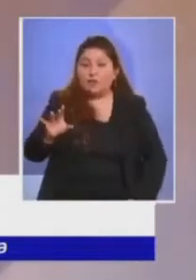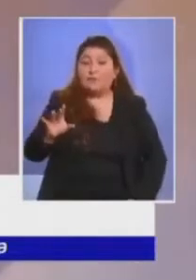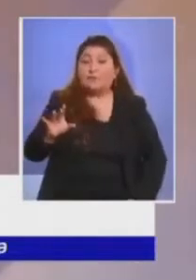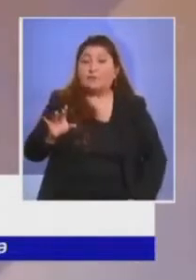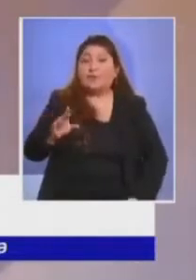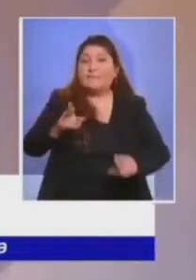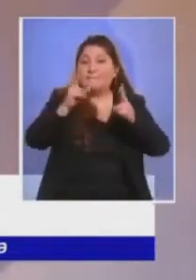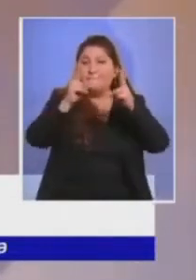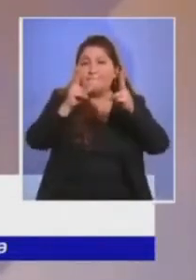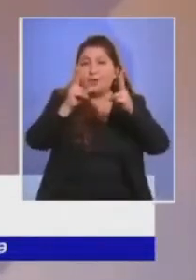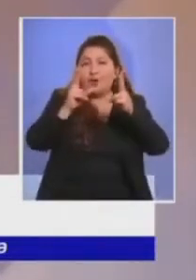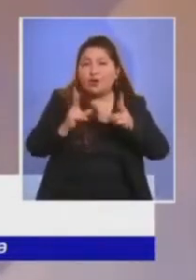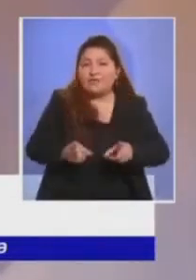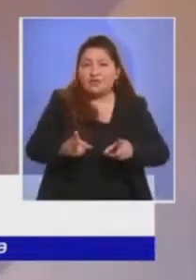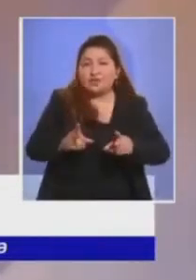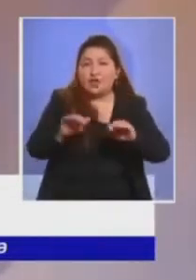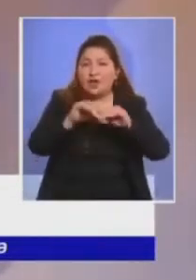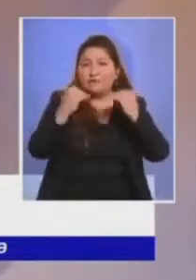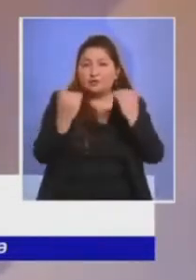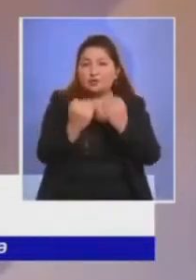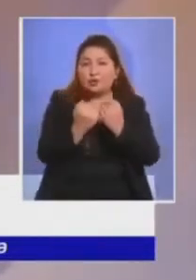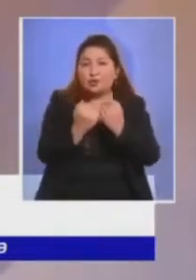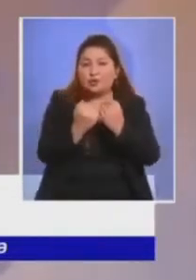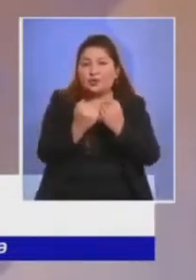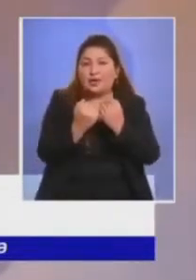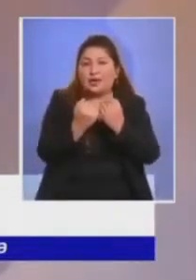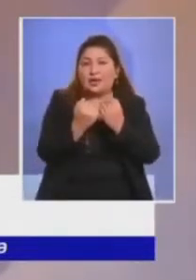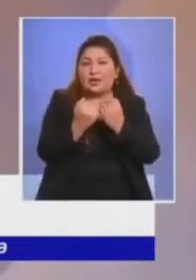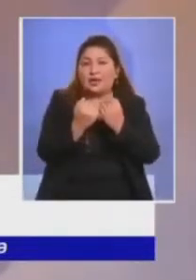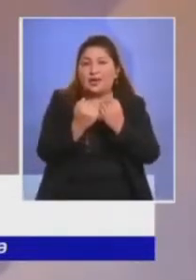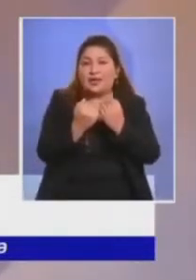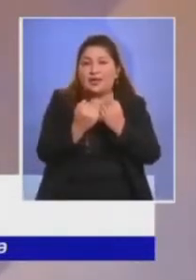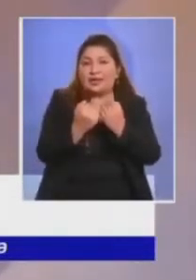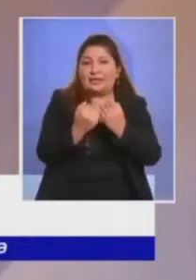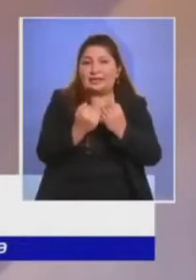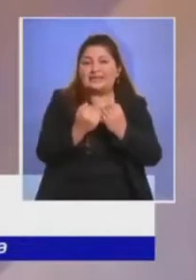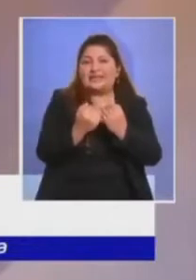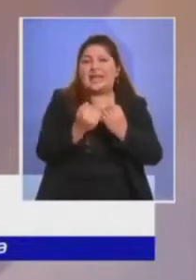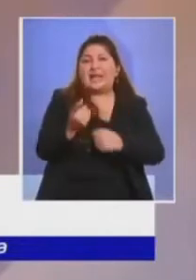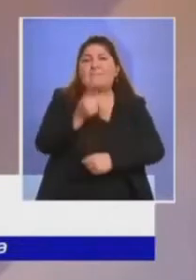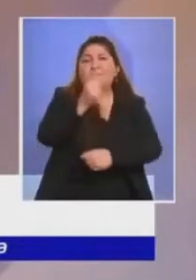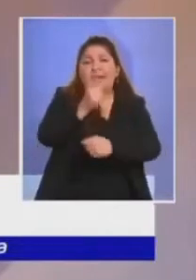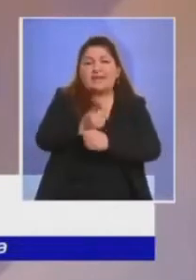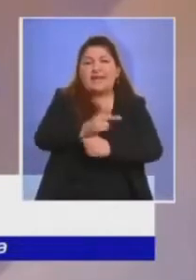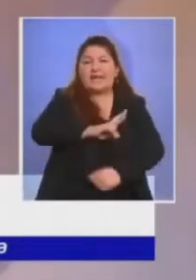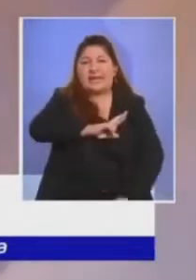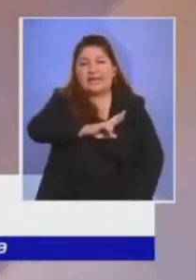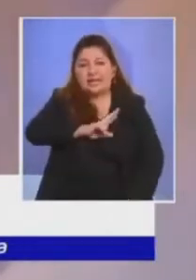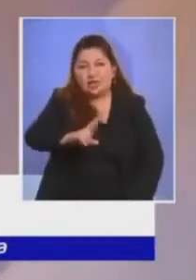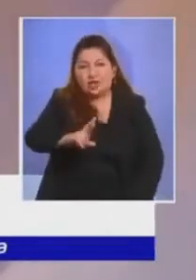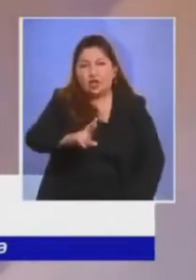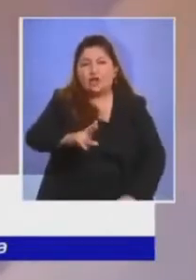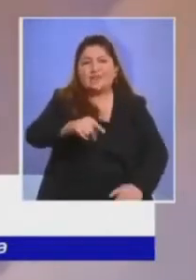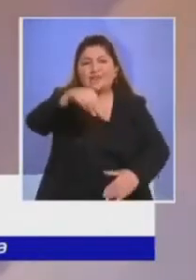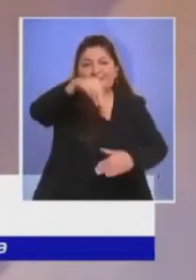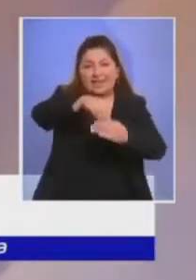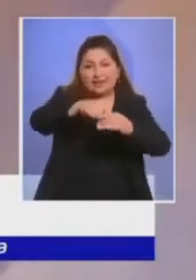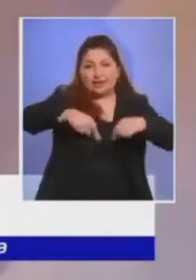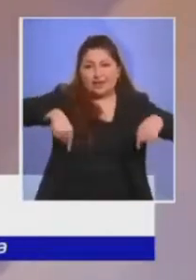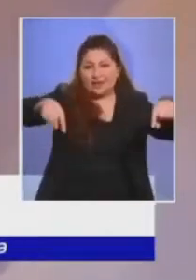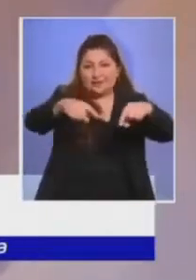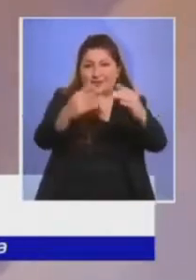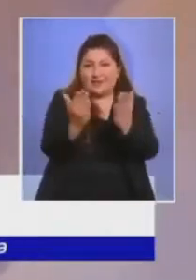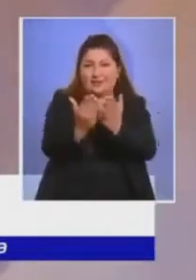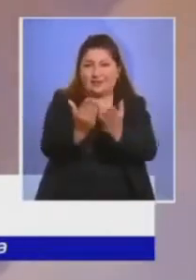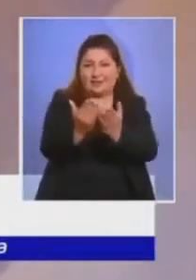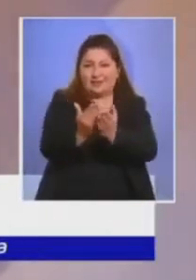prohibición total y absoluta de obligar, de imponer credos en las aulas. Podrán enseñarlo, podrán participar. En mi gobierno